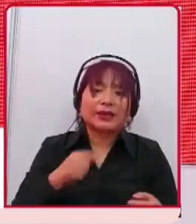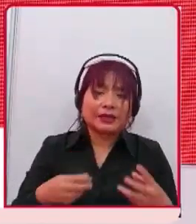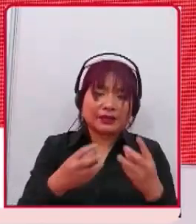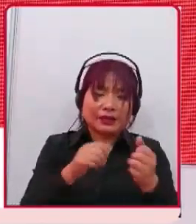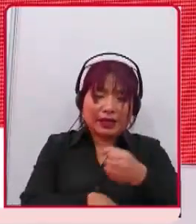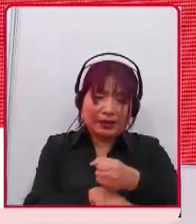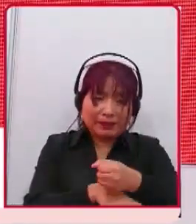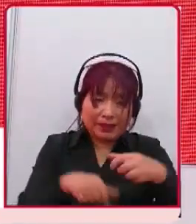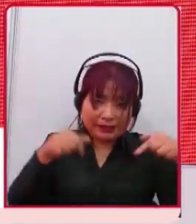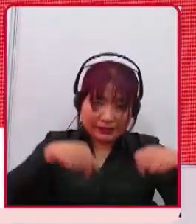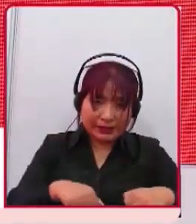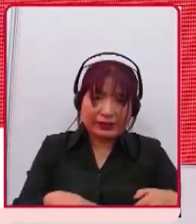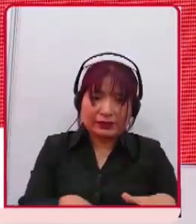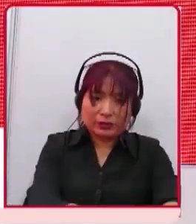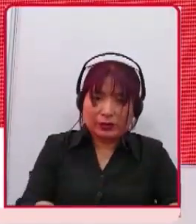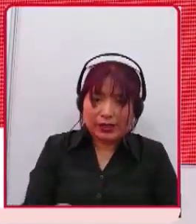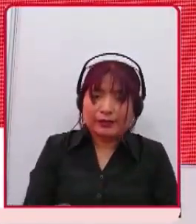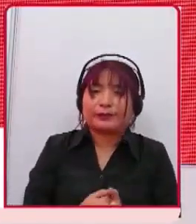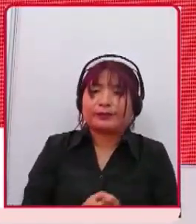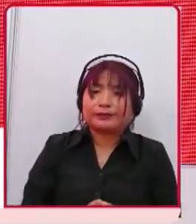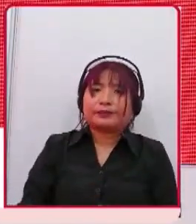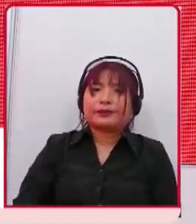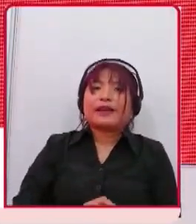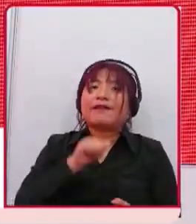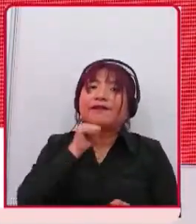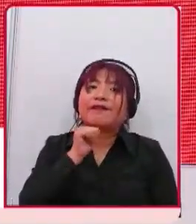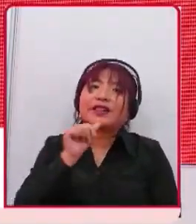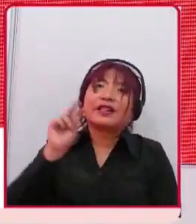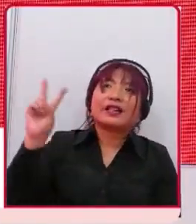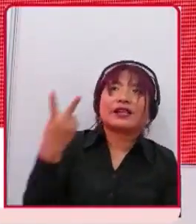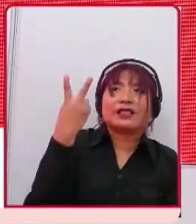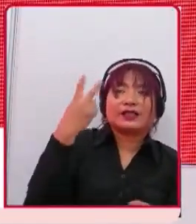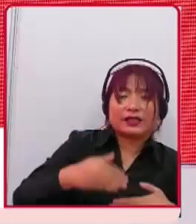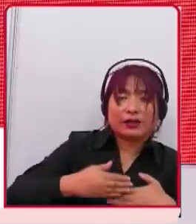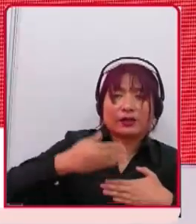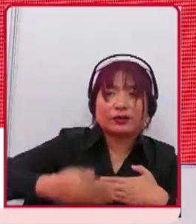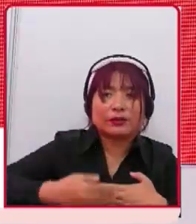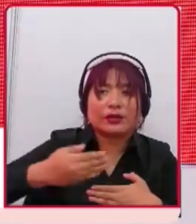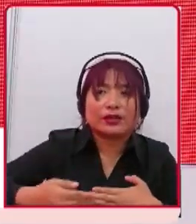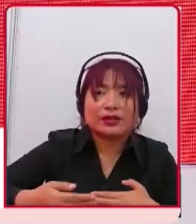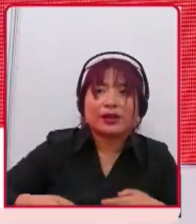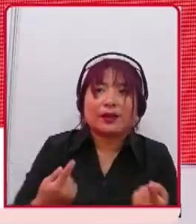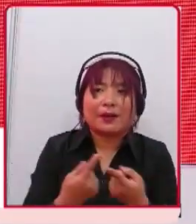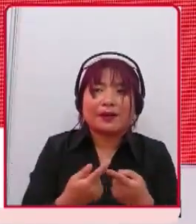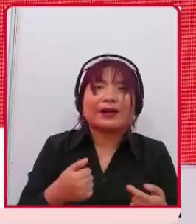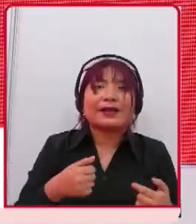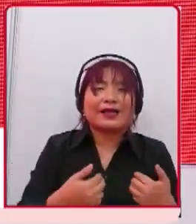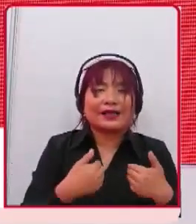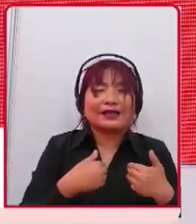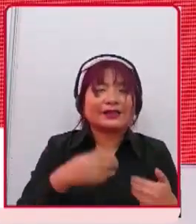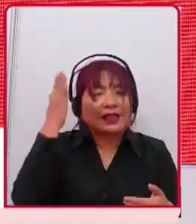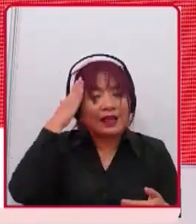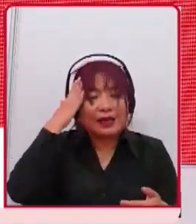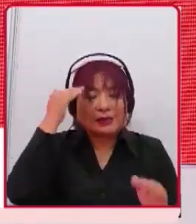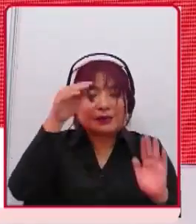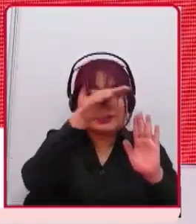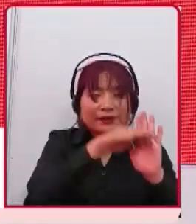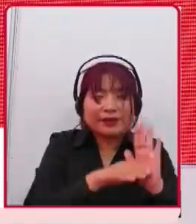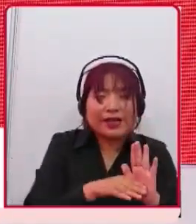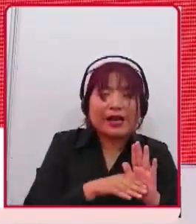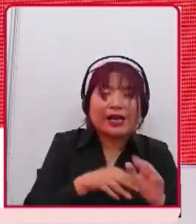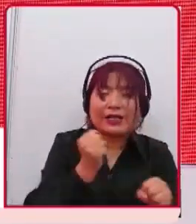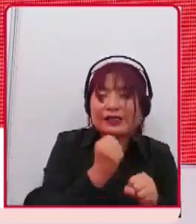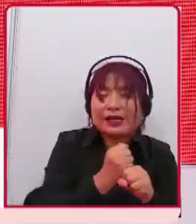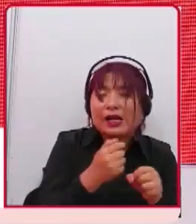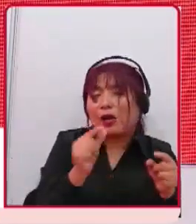que faltaba era la segunda etapa. Ya teníamos el problema, sabíamos que nos bajaba el rendimiento, pero ¿qué hacíamos de diferente? Excelente, sí, muy